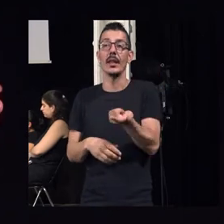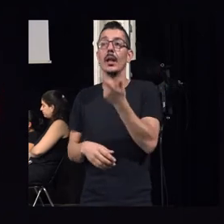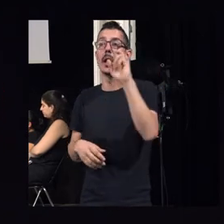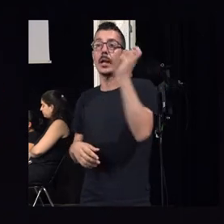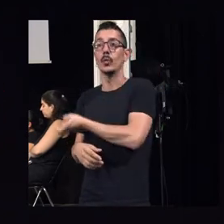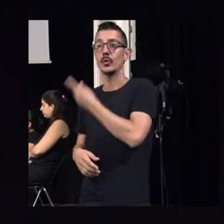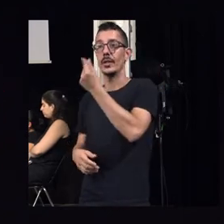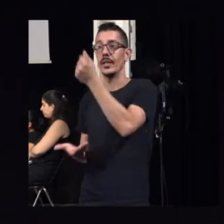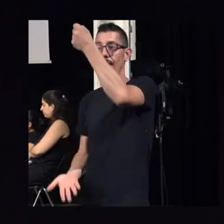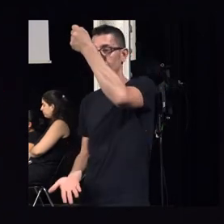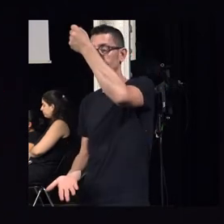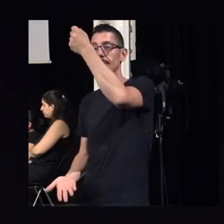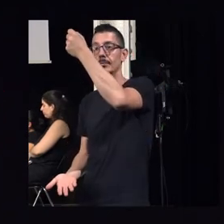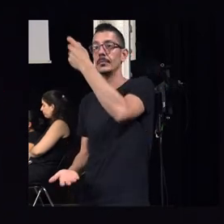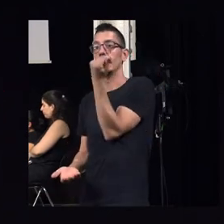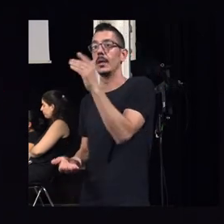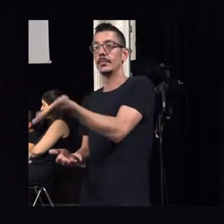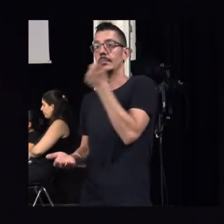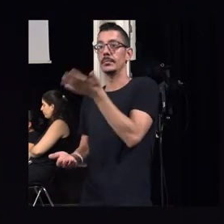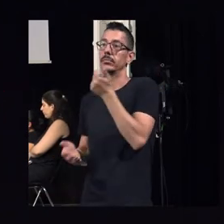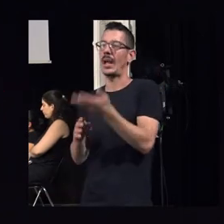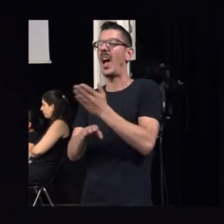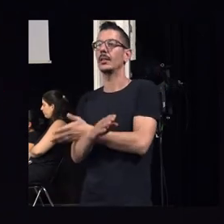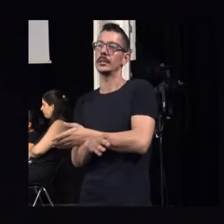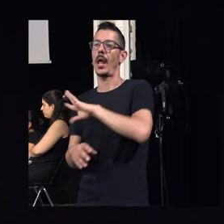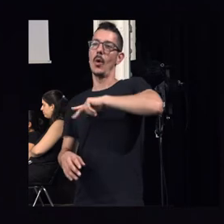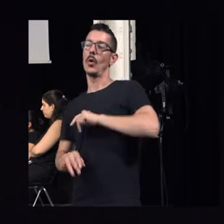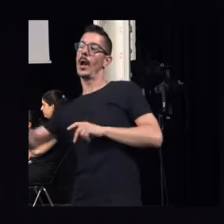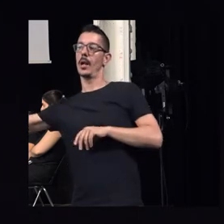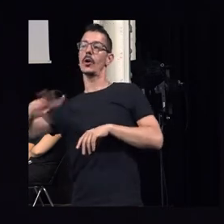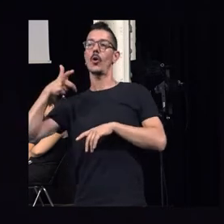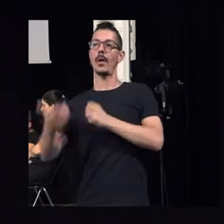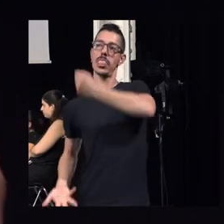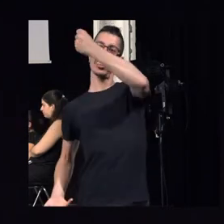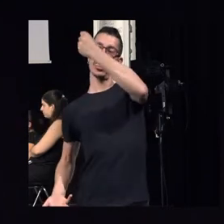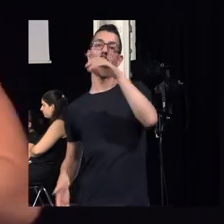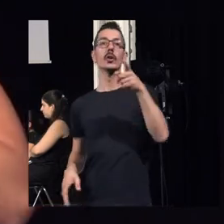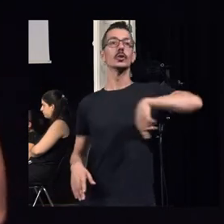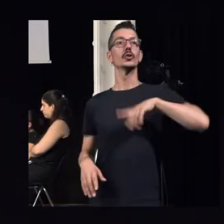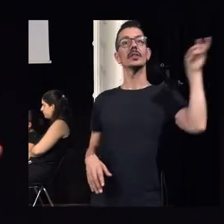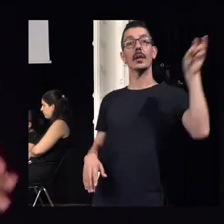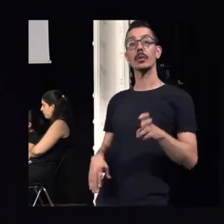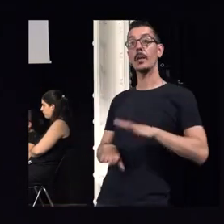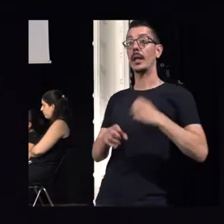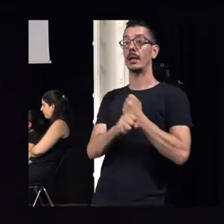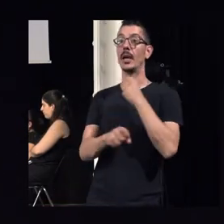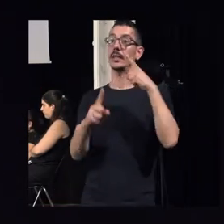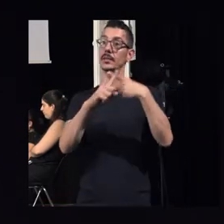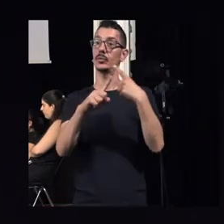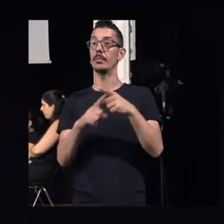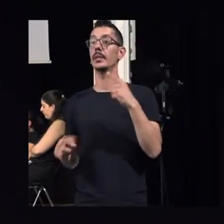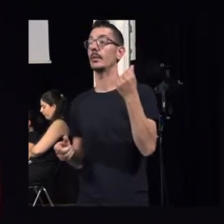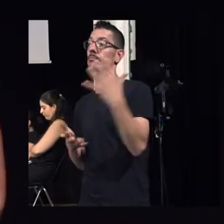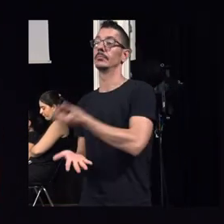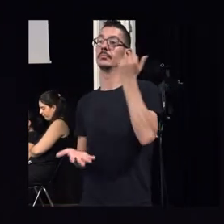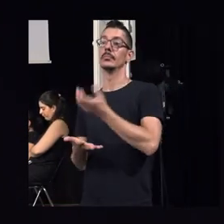otra parte Europa ya extrae los recursos de nuestros países, y nosotras simplemente vamos arañando lo que buenamente podemos.